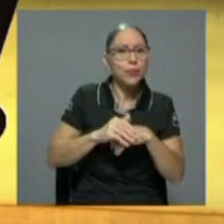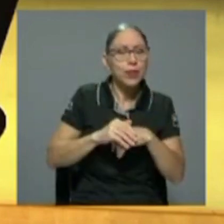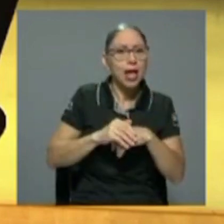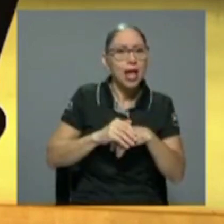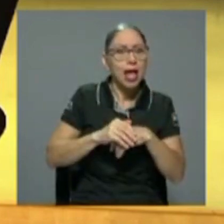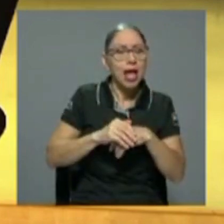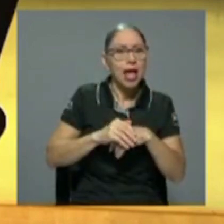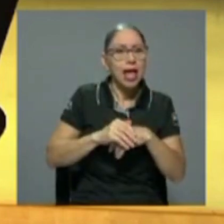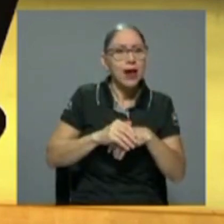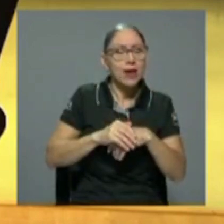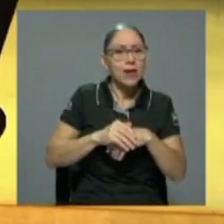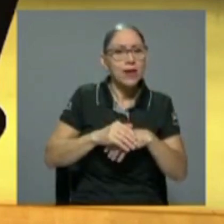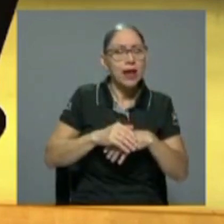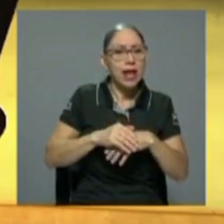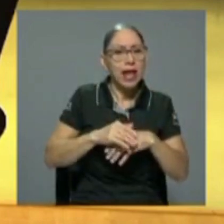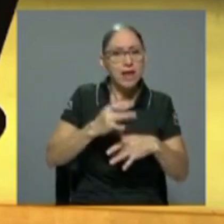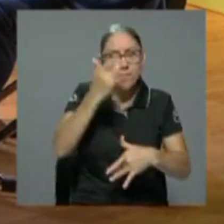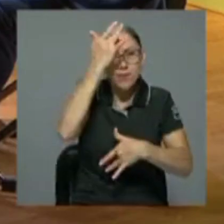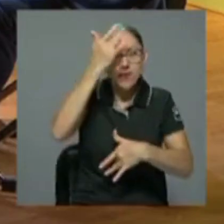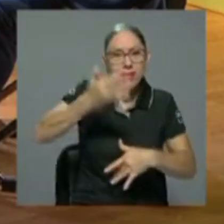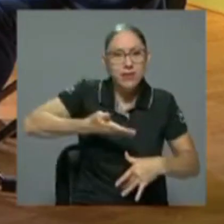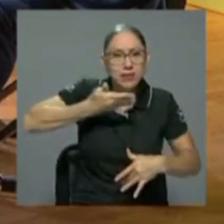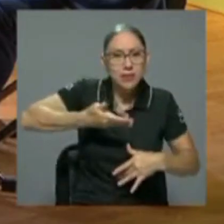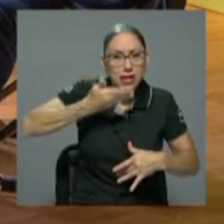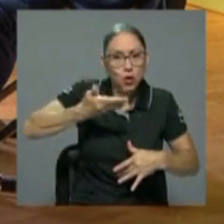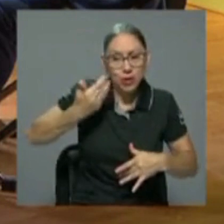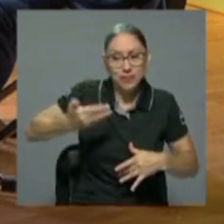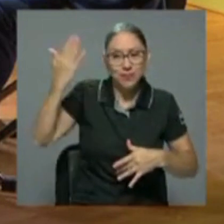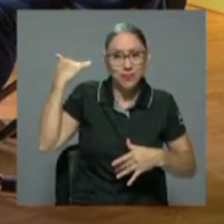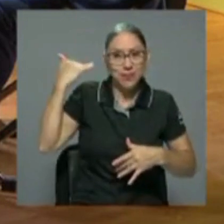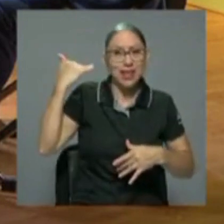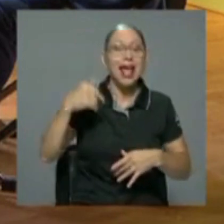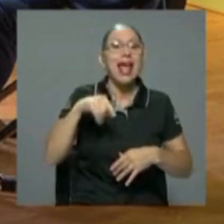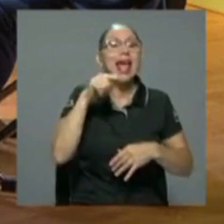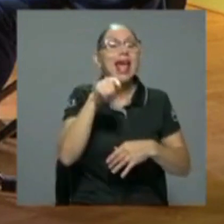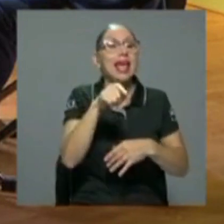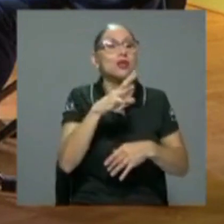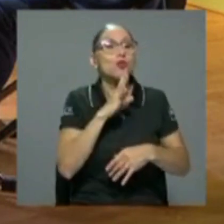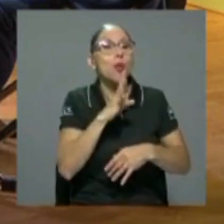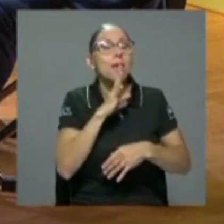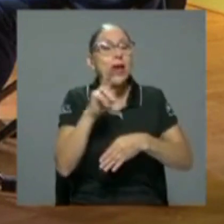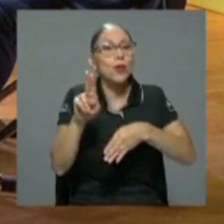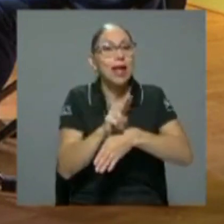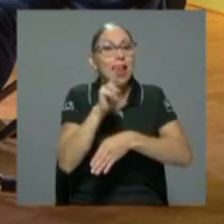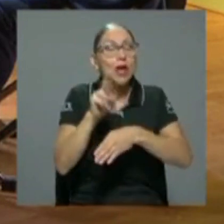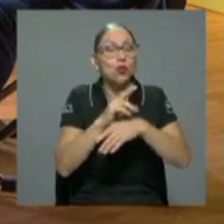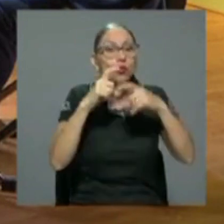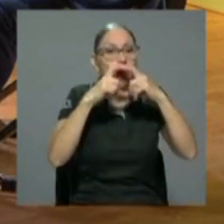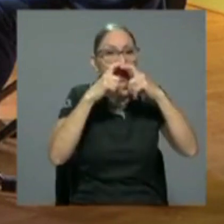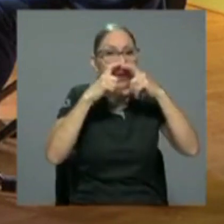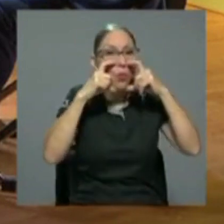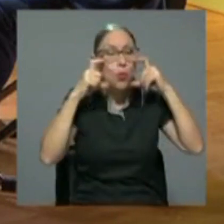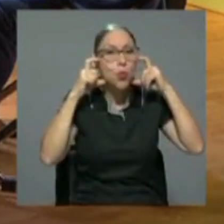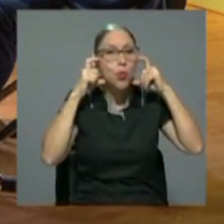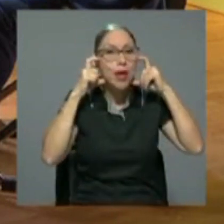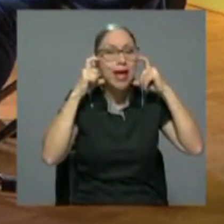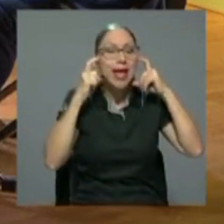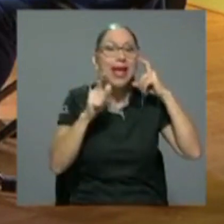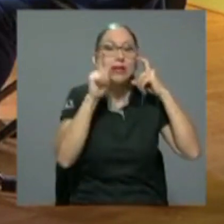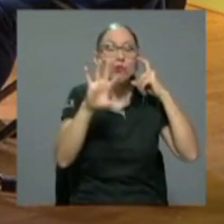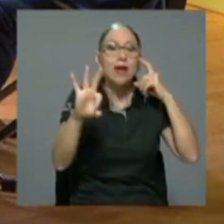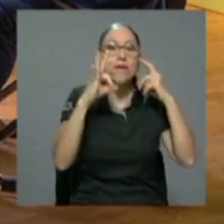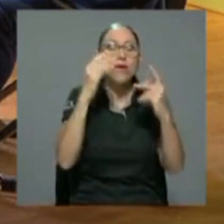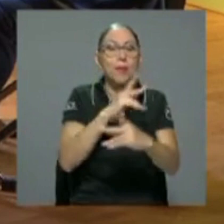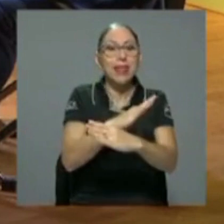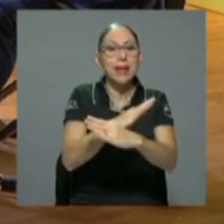respiratoria, estuvo hablando de que el uso del cubrebocas es una medida de prevención,